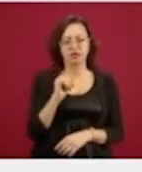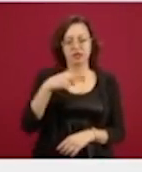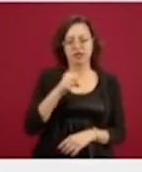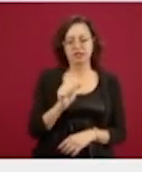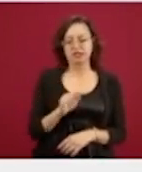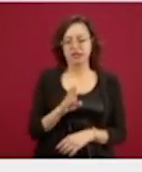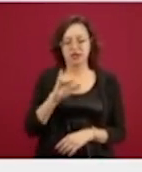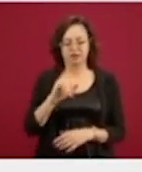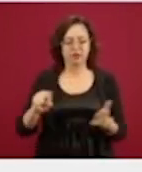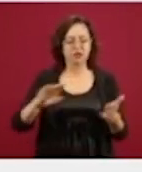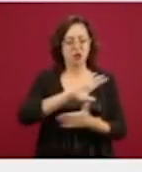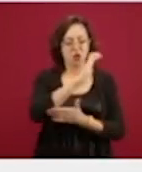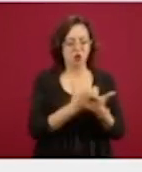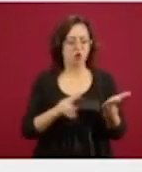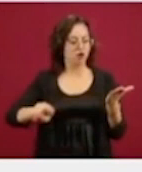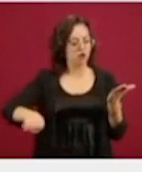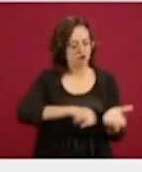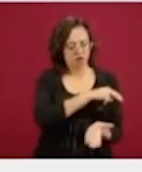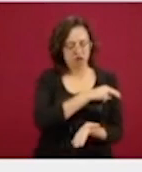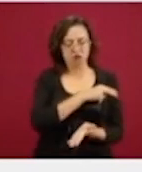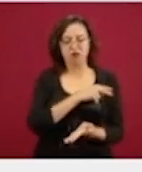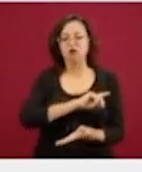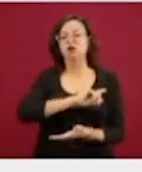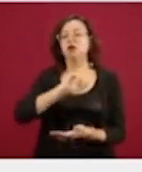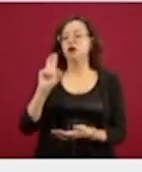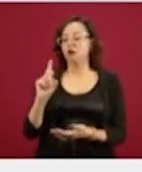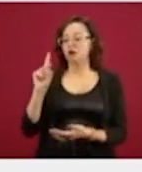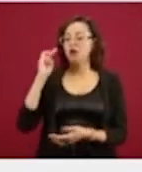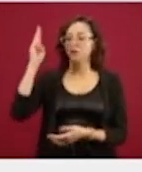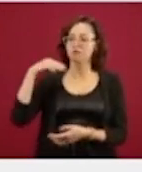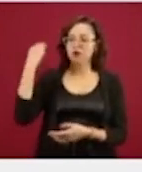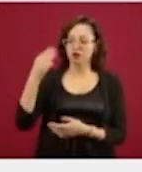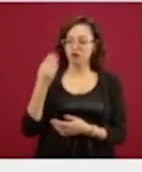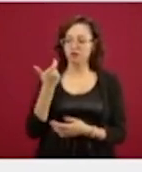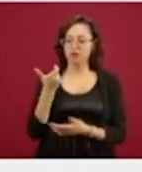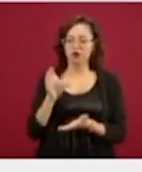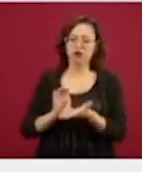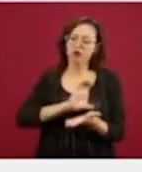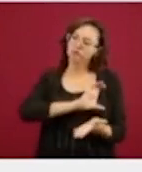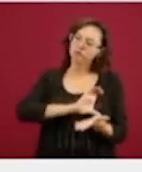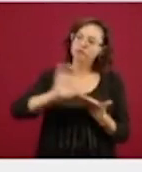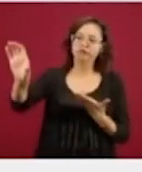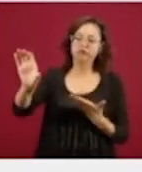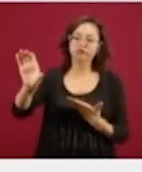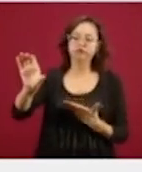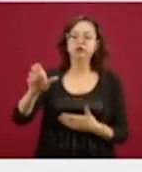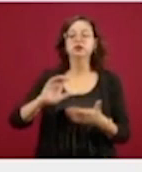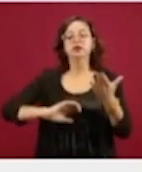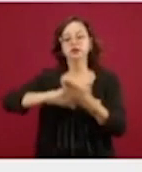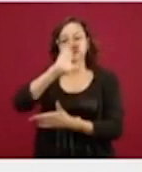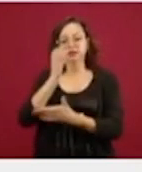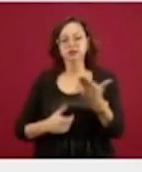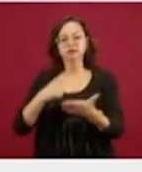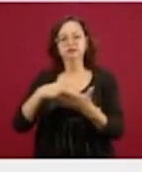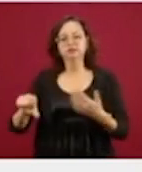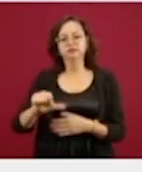pedido correspondiente y el día 30 de marzo se giró el pago para los productos de MEECO. El contrato estipula la compra de